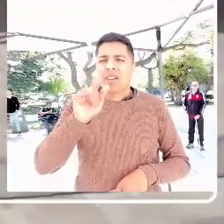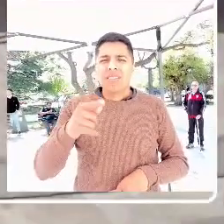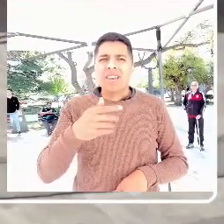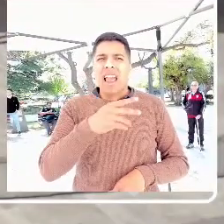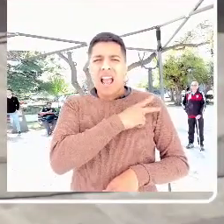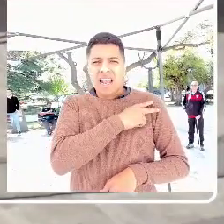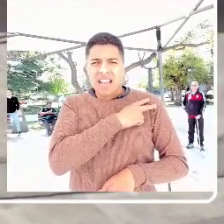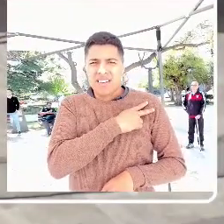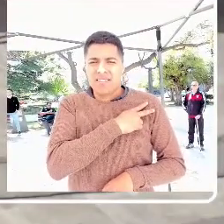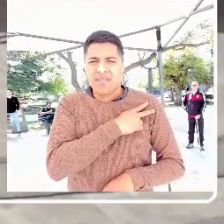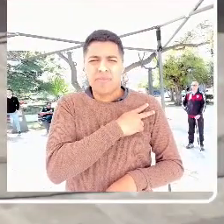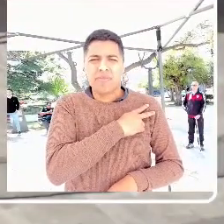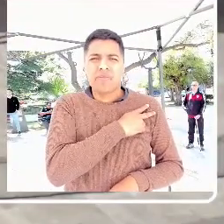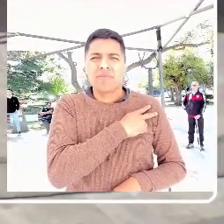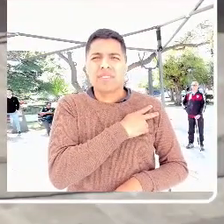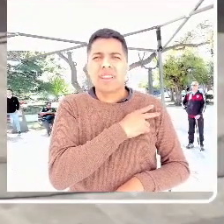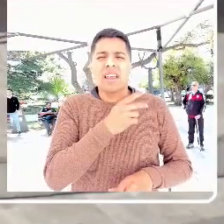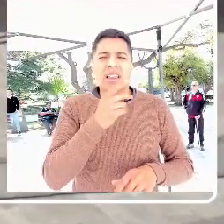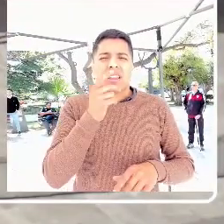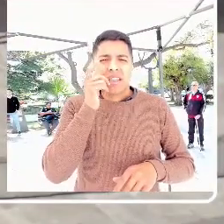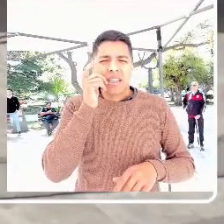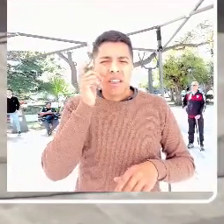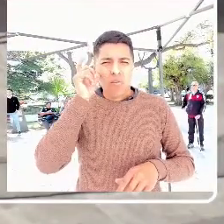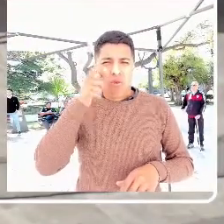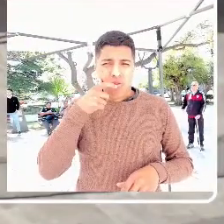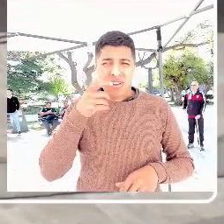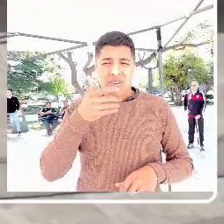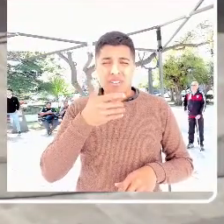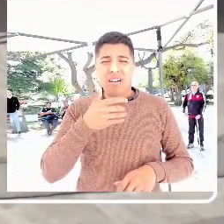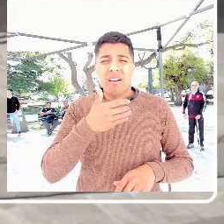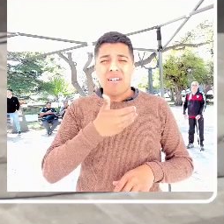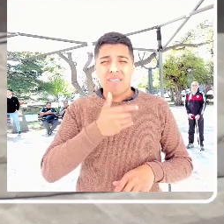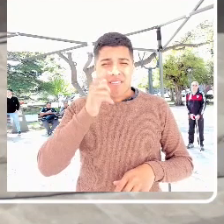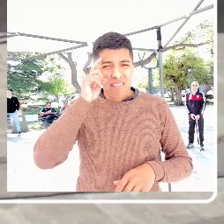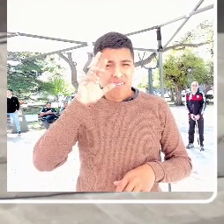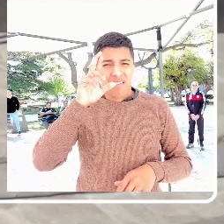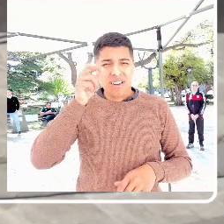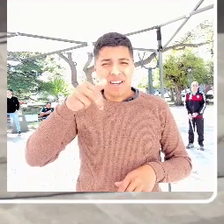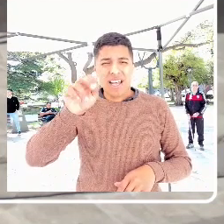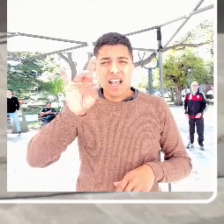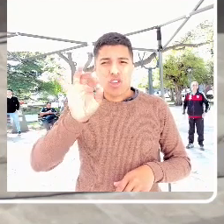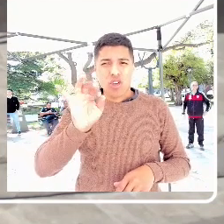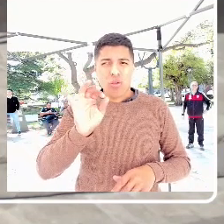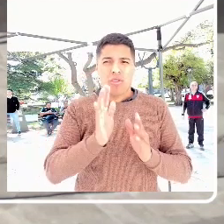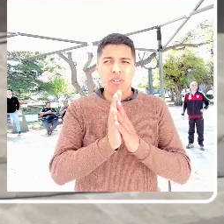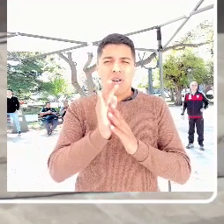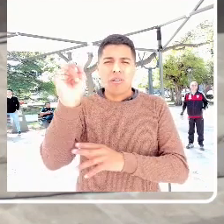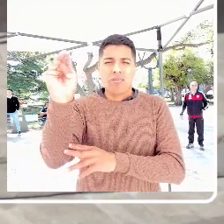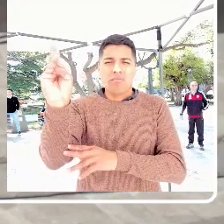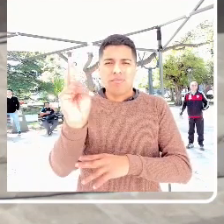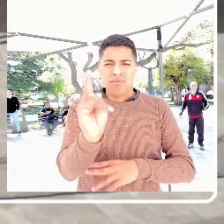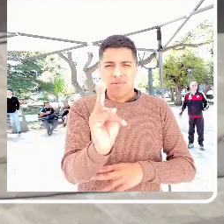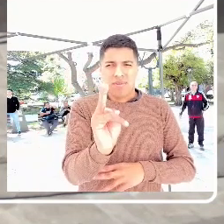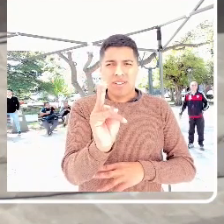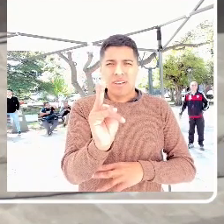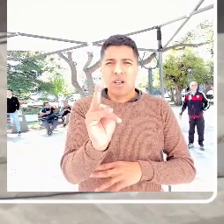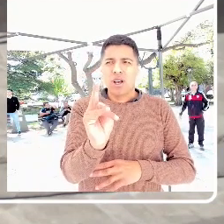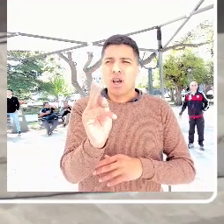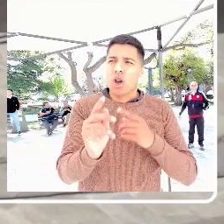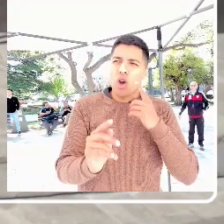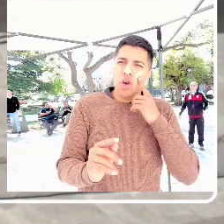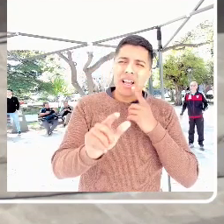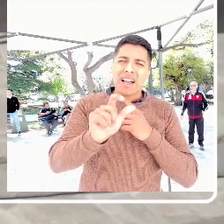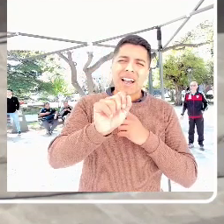jefe del cuartel, Fernando Sáenz. Por favor, que pasen al frente, así con la concejal